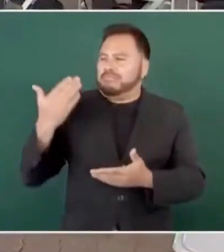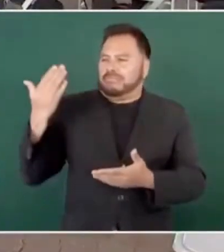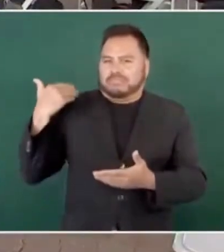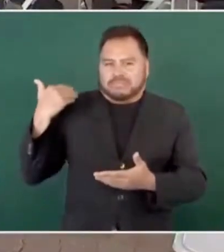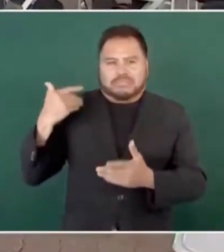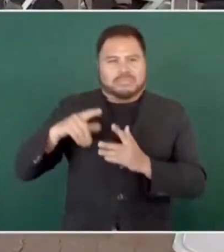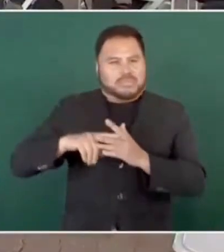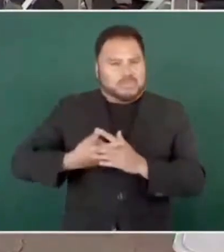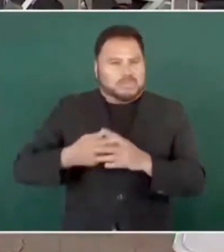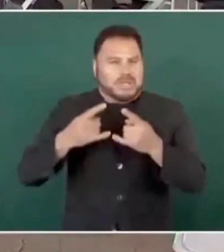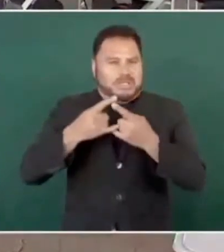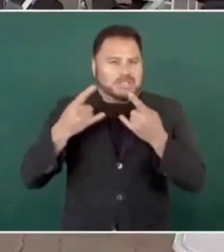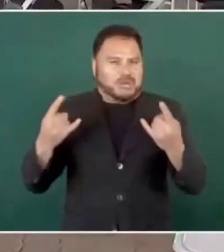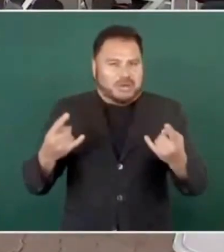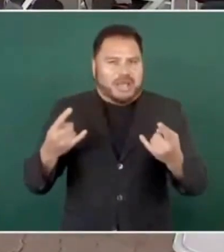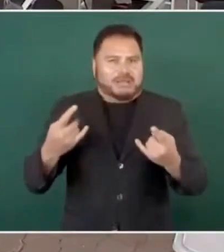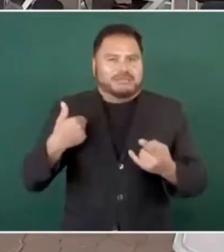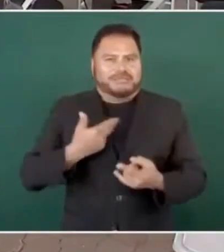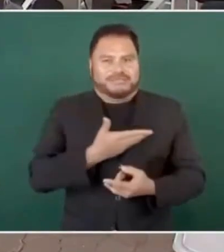orígenes